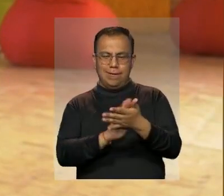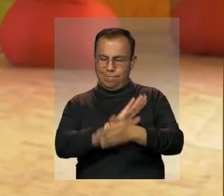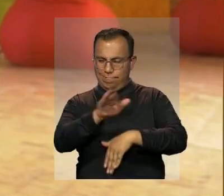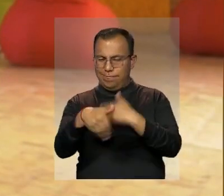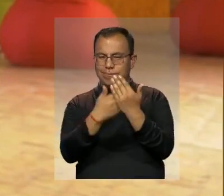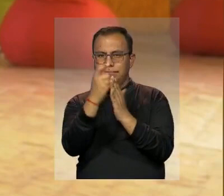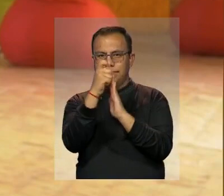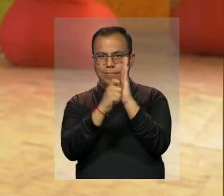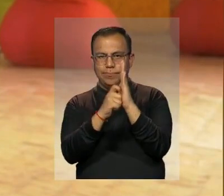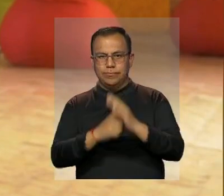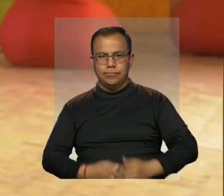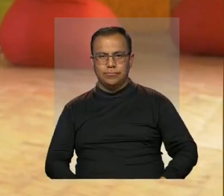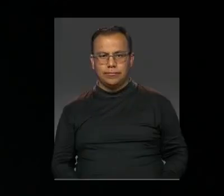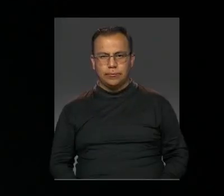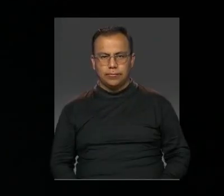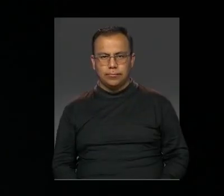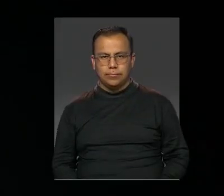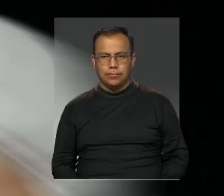los detalles.